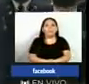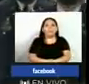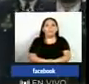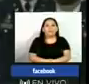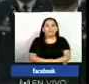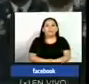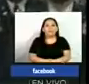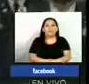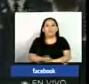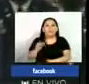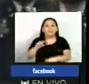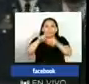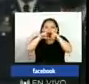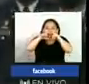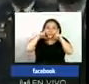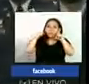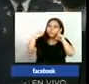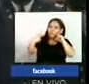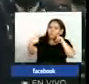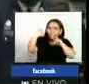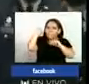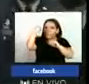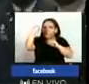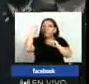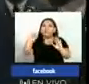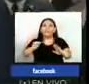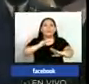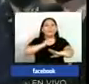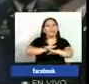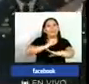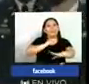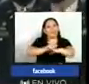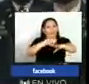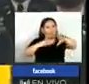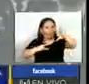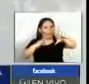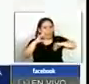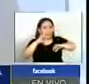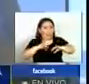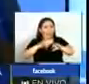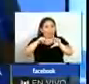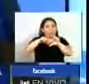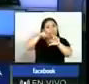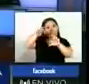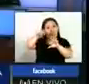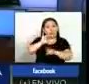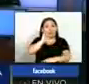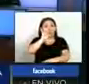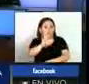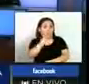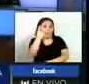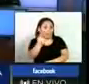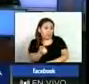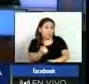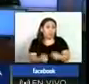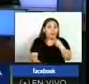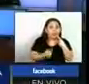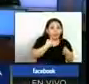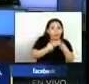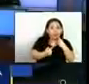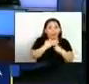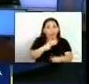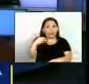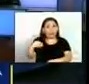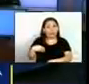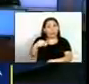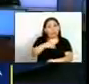llevar la mascarilla es esencial para luchar contra la tasa de infección del coronavirus así dijo en entrevista con la voz de América el